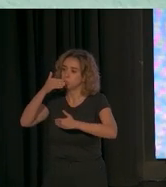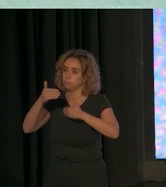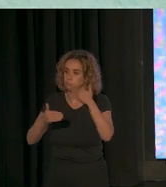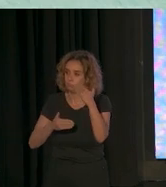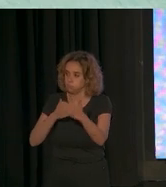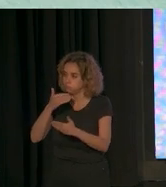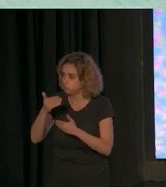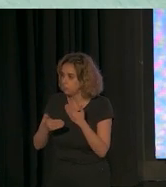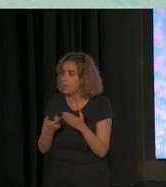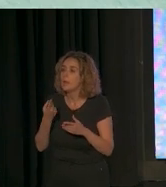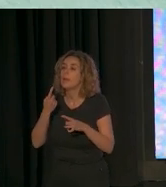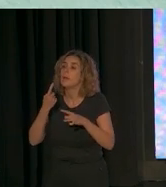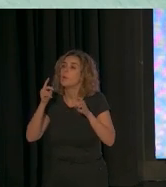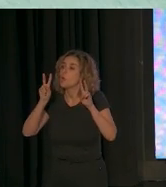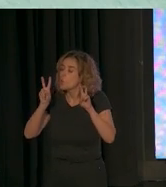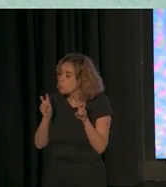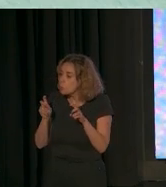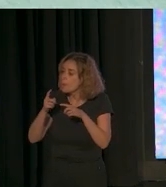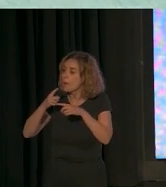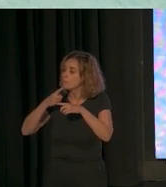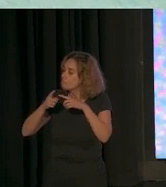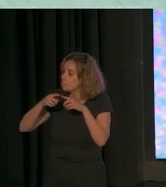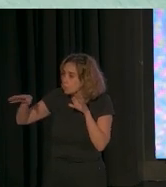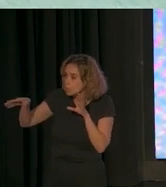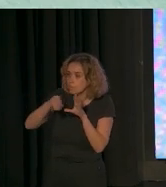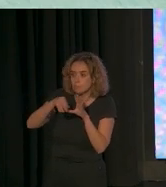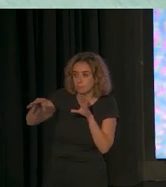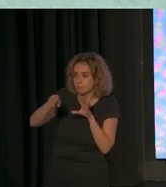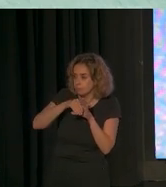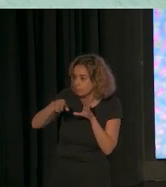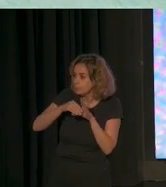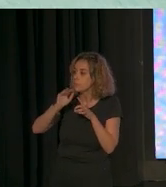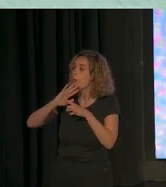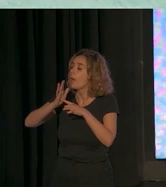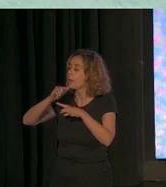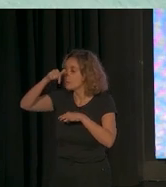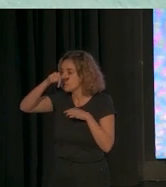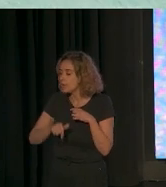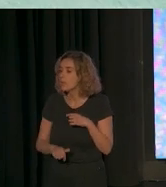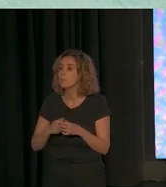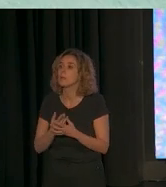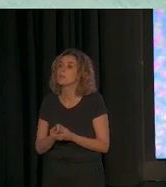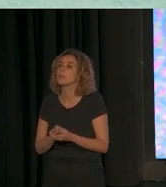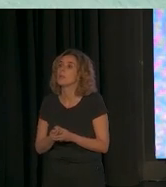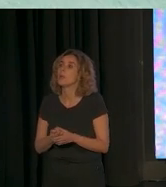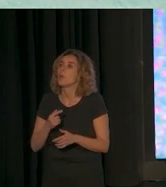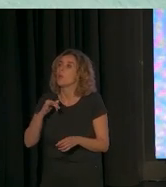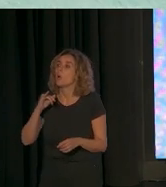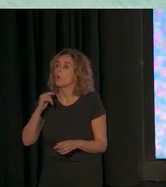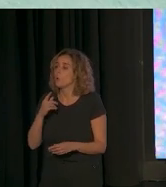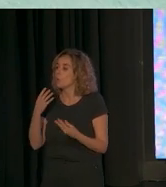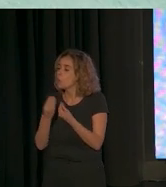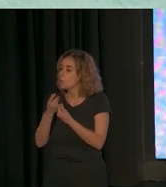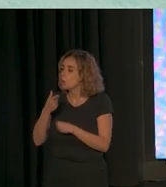y creciendo, incorporando nuevas amiguitas y también a FASPAS Castilla-La Mancha con Olga Fernández y